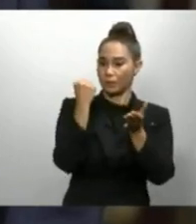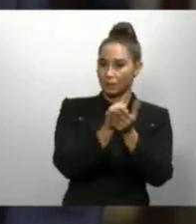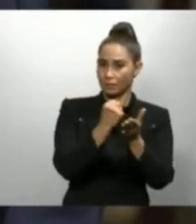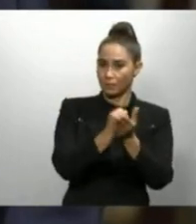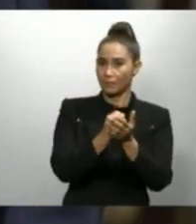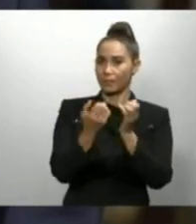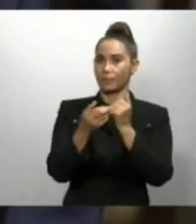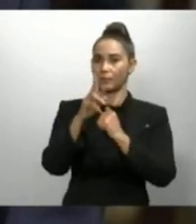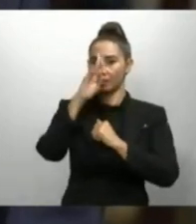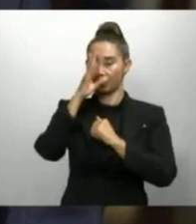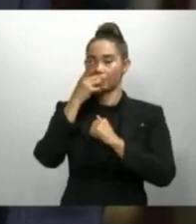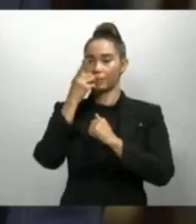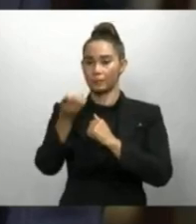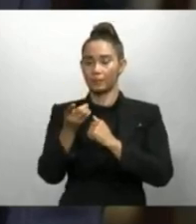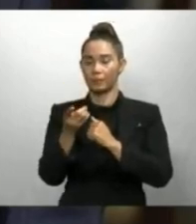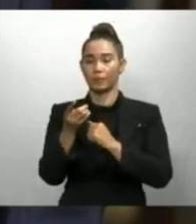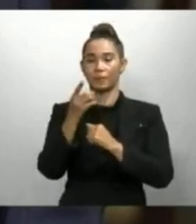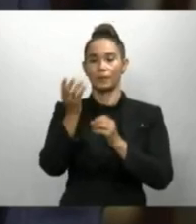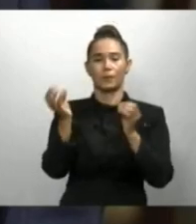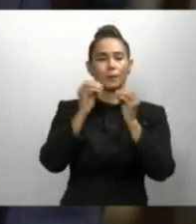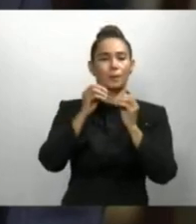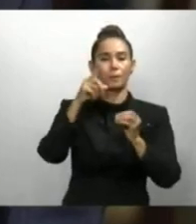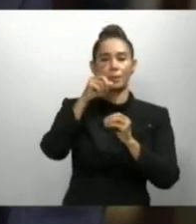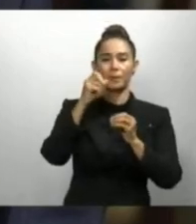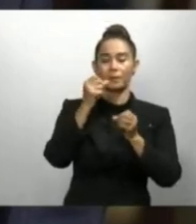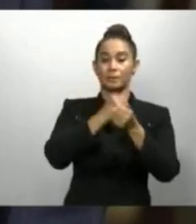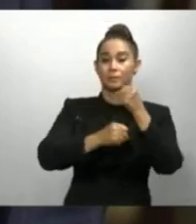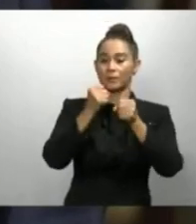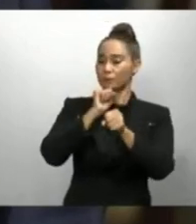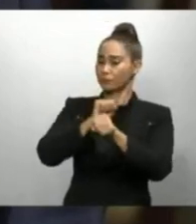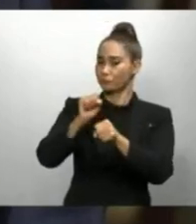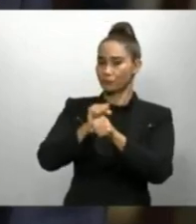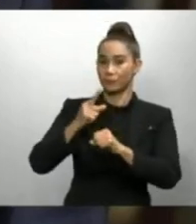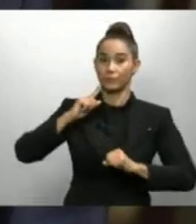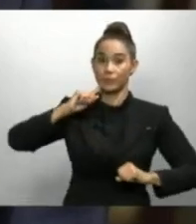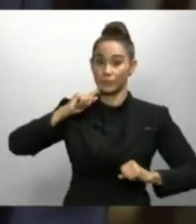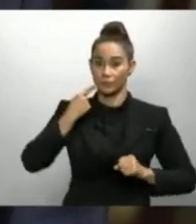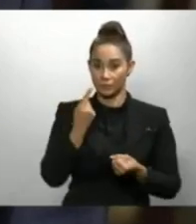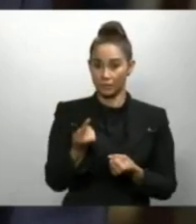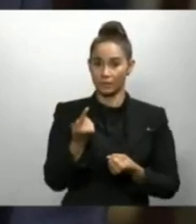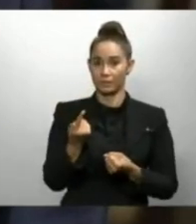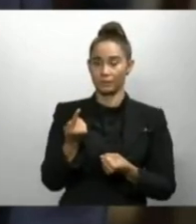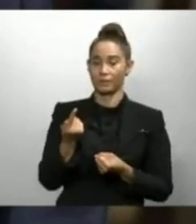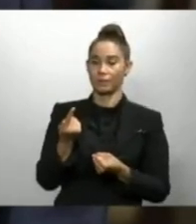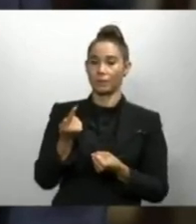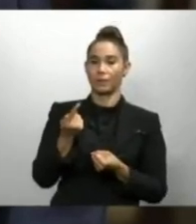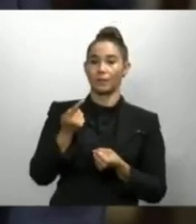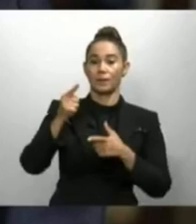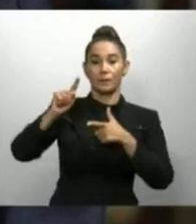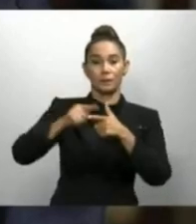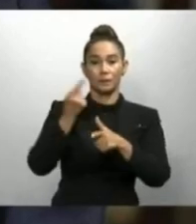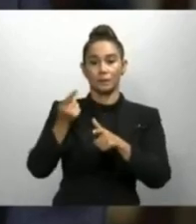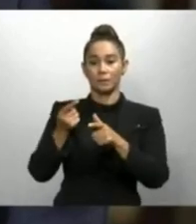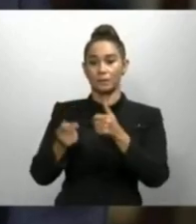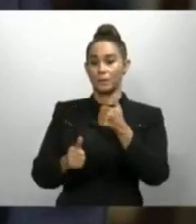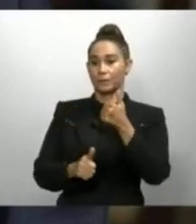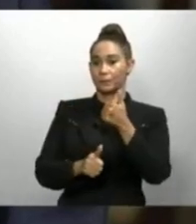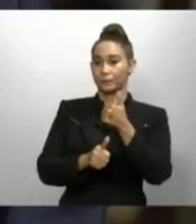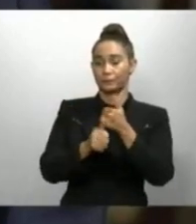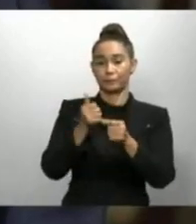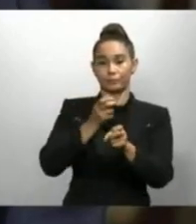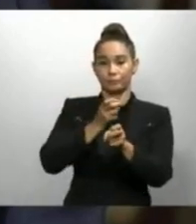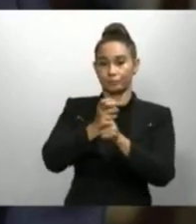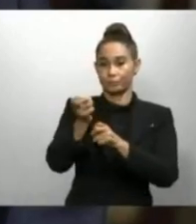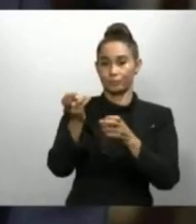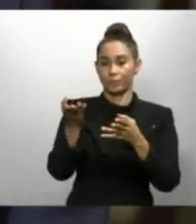tienen más de 100 años de establecida y que son referentes incluso de ingreso y